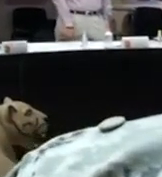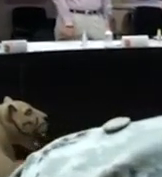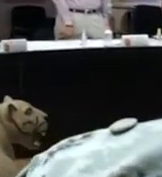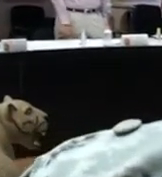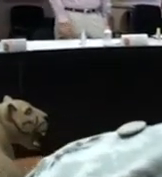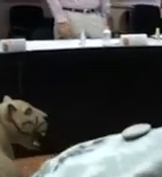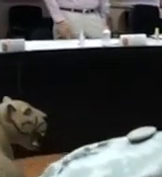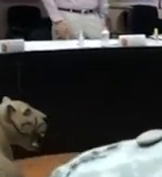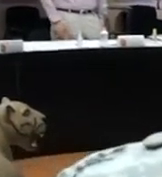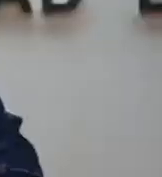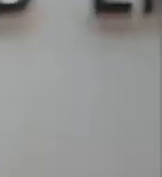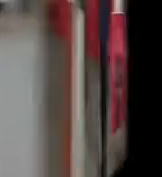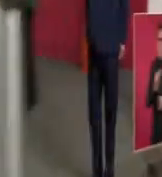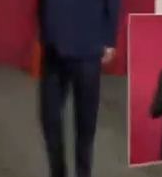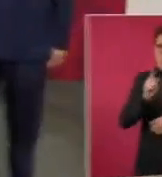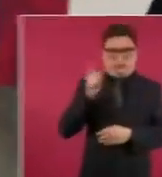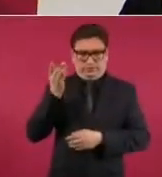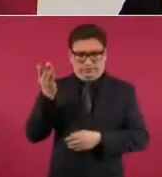estuvo detenida.